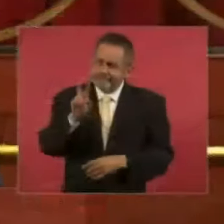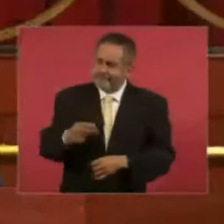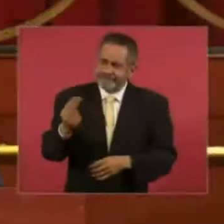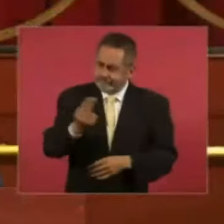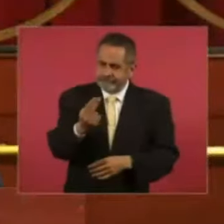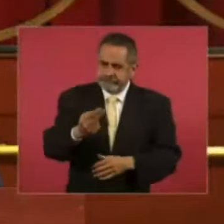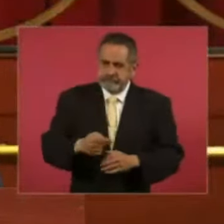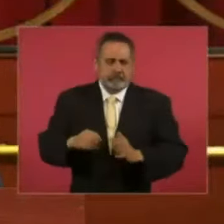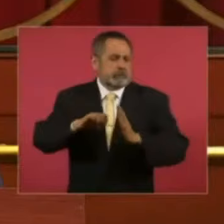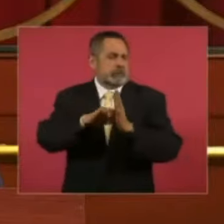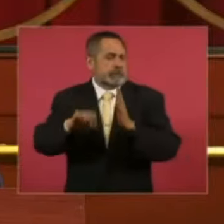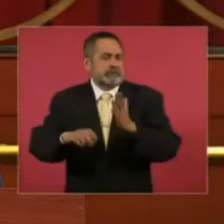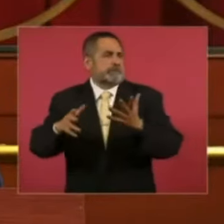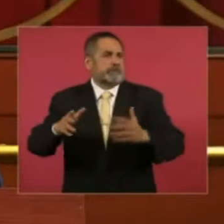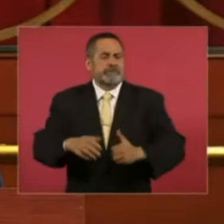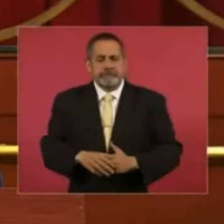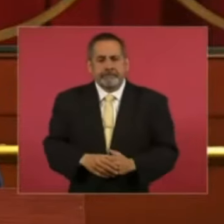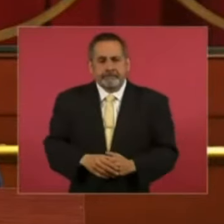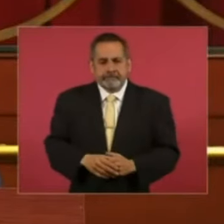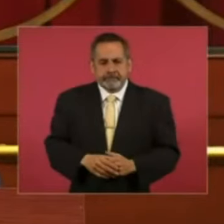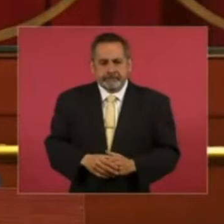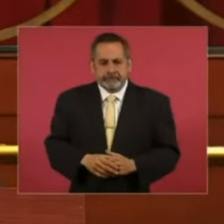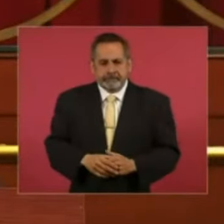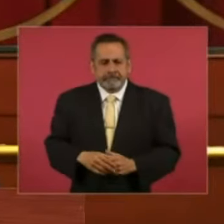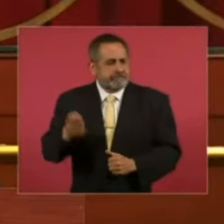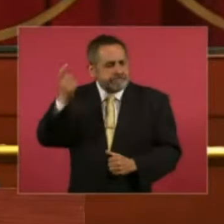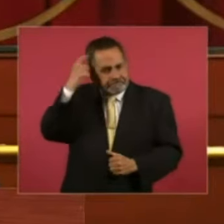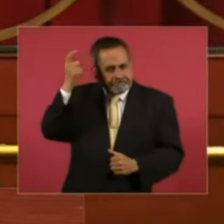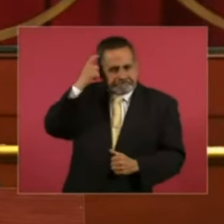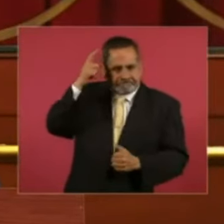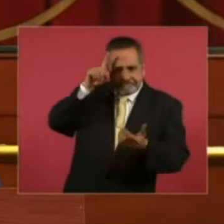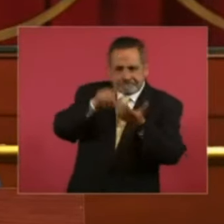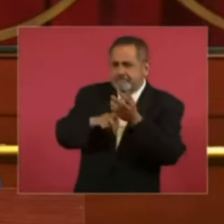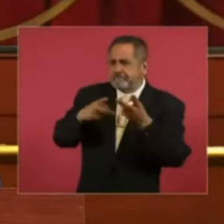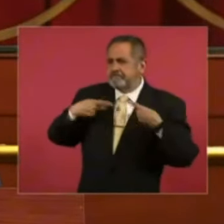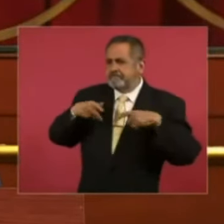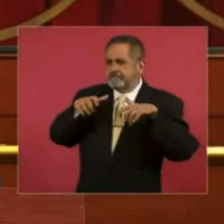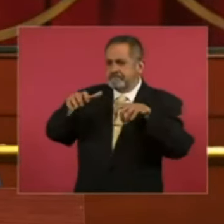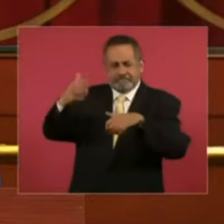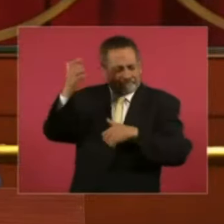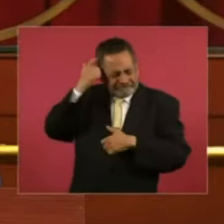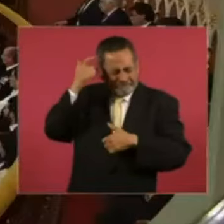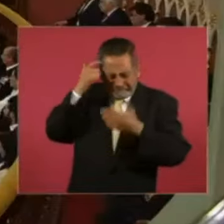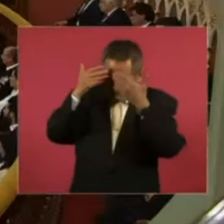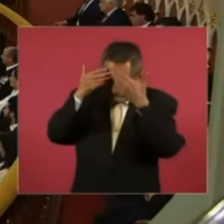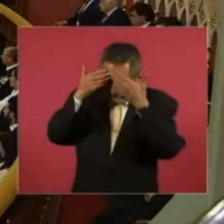los jóvenes desprovistos de prestaciones... depauperados